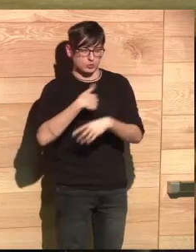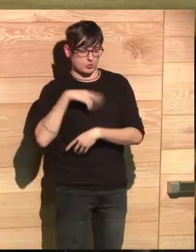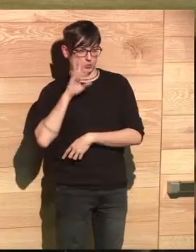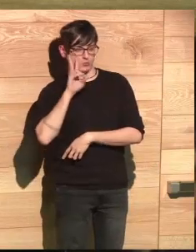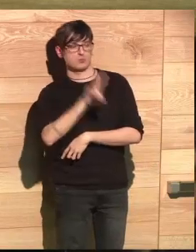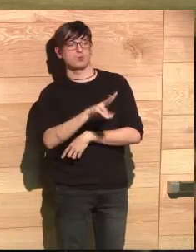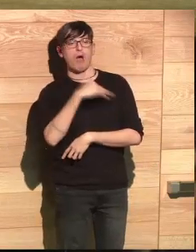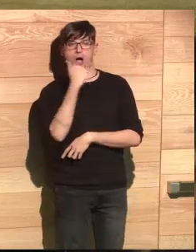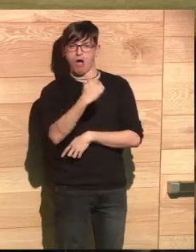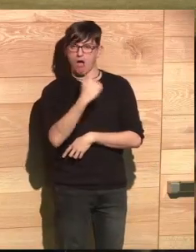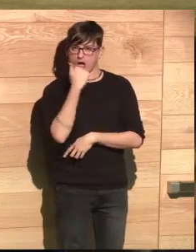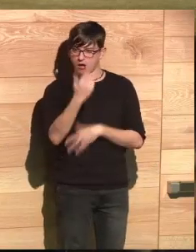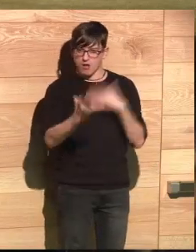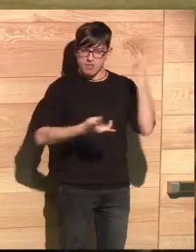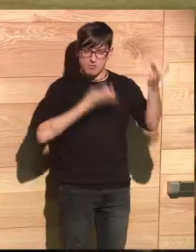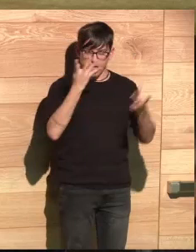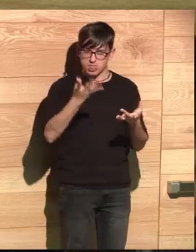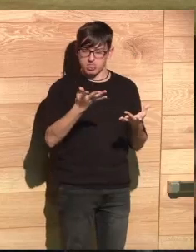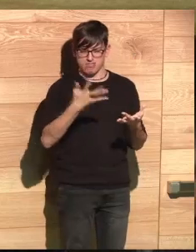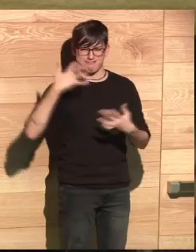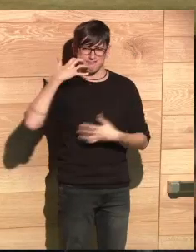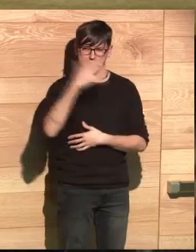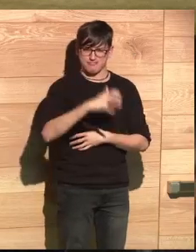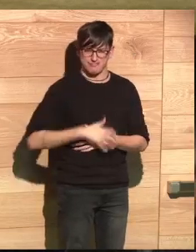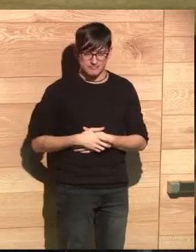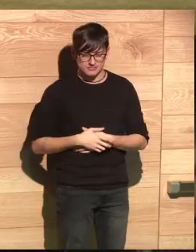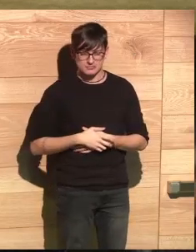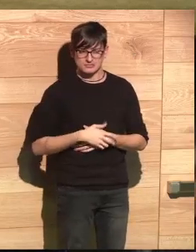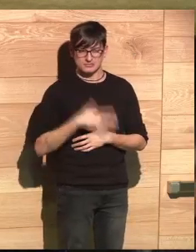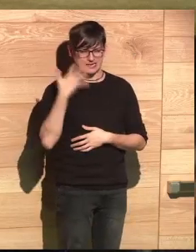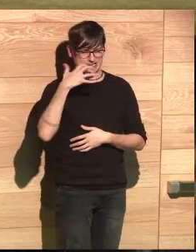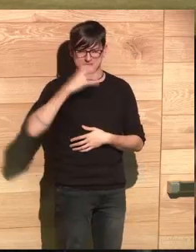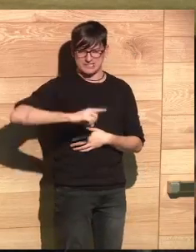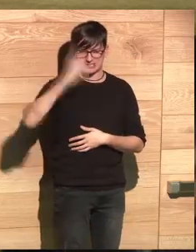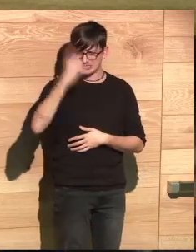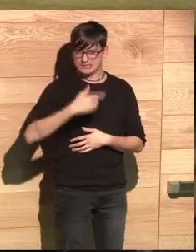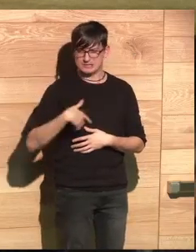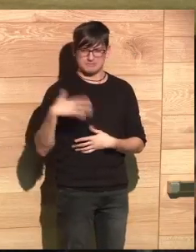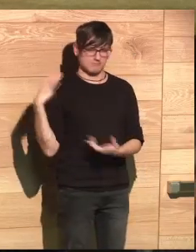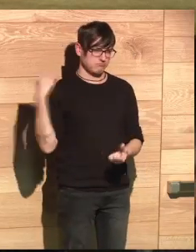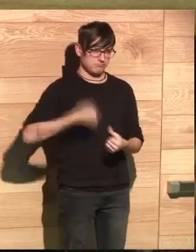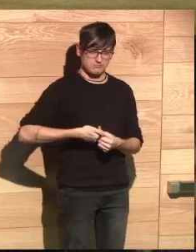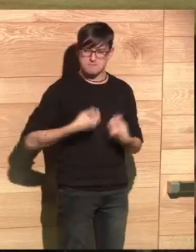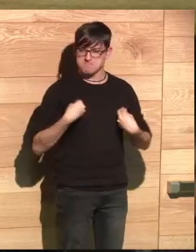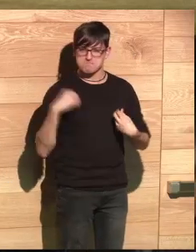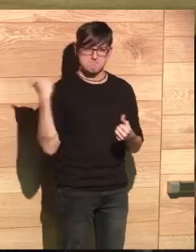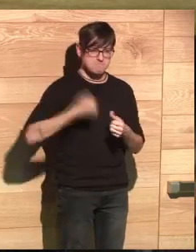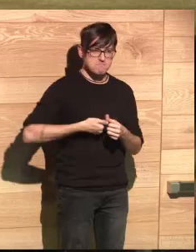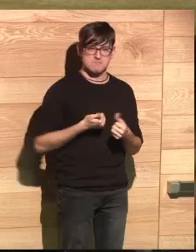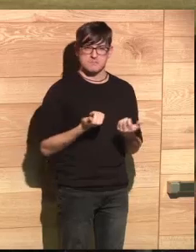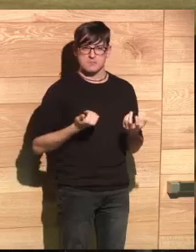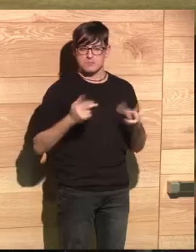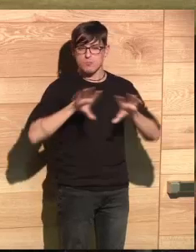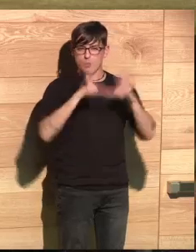algo, una actividad una más bizarra, creo que he visto en el mundo de los